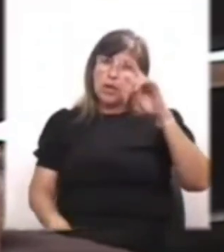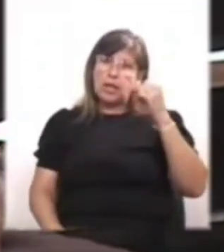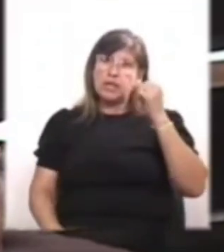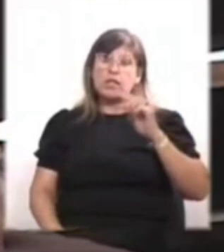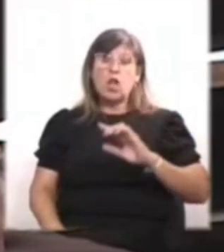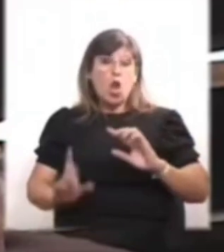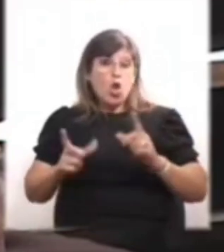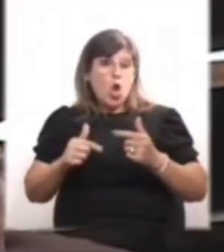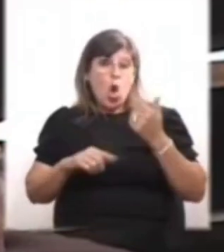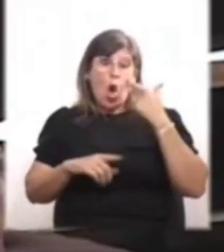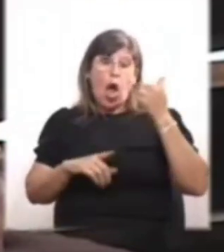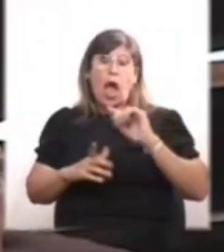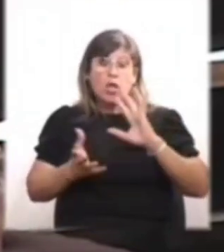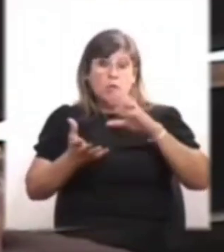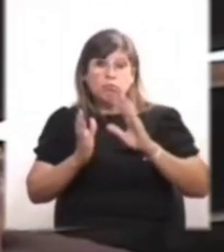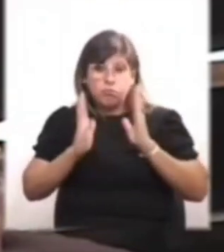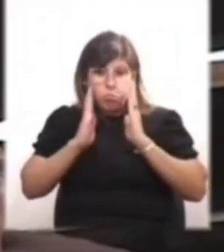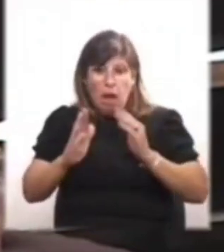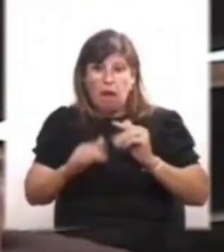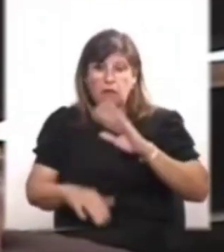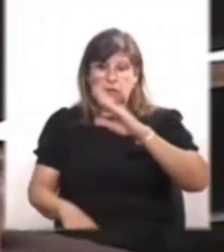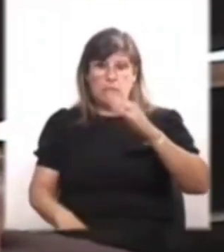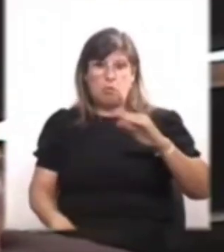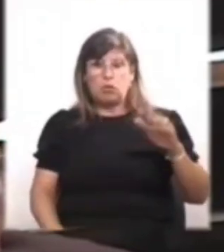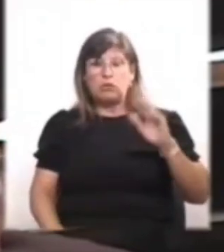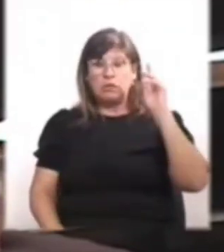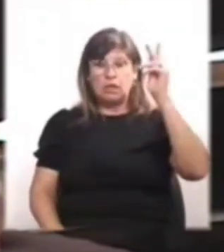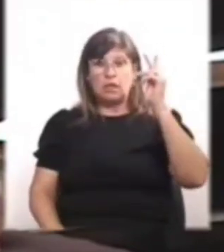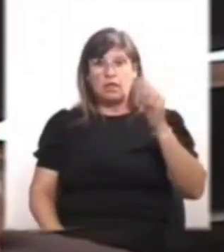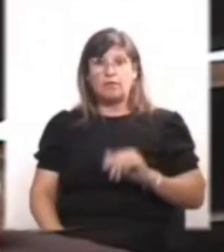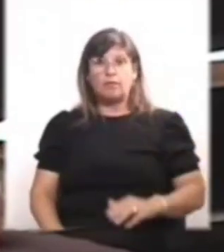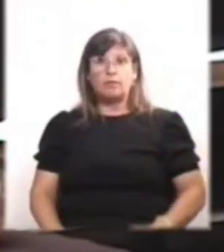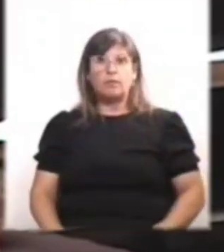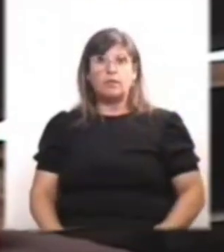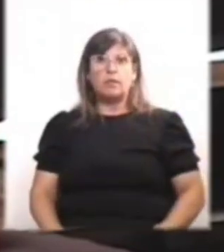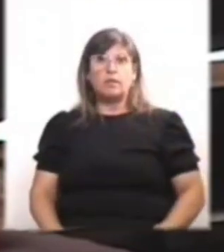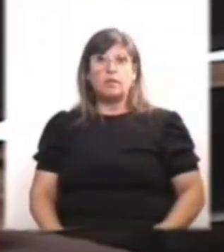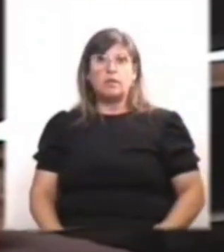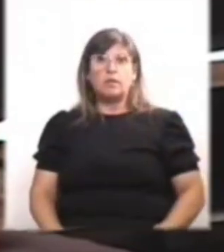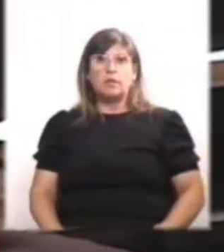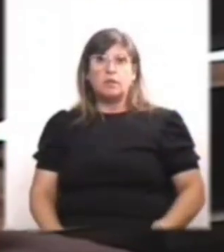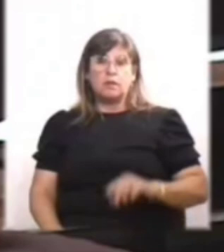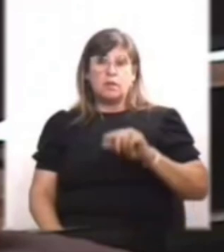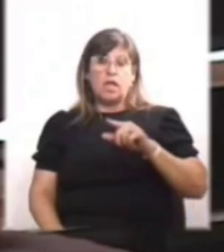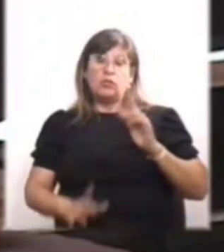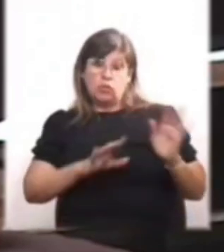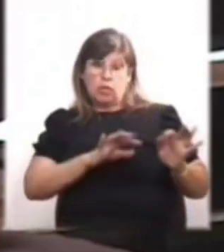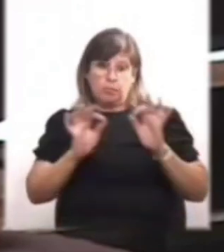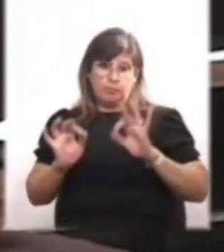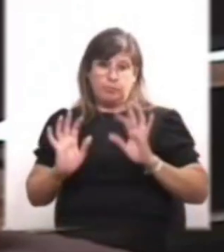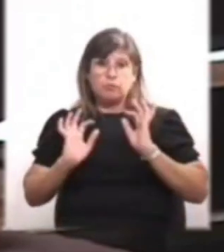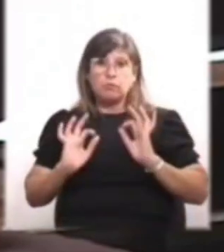no hay una unidad que atienda al monte indígena. Eso está copiado textual.